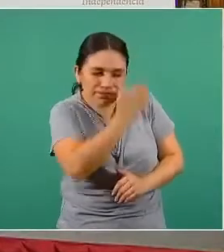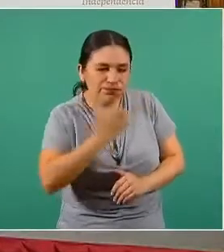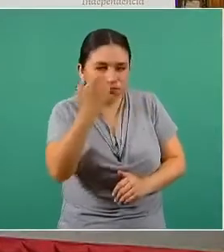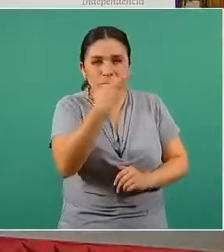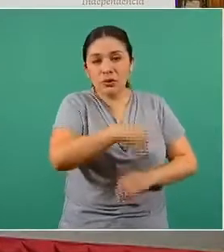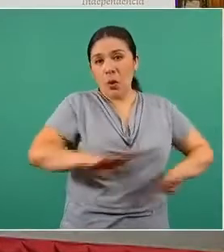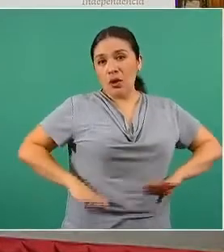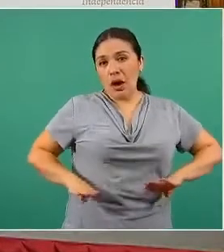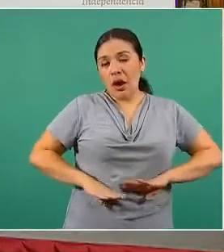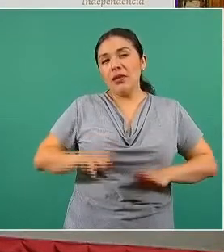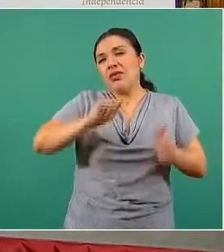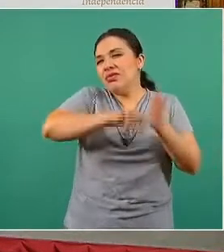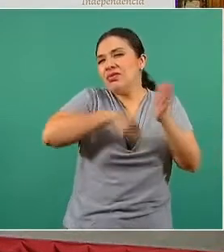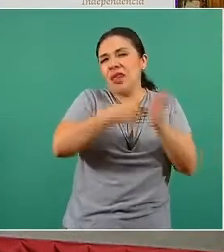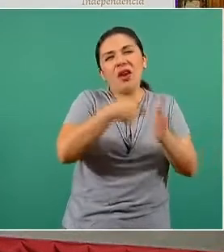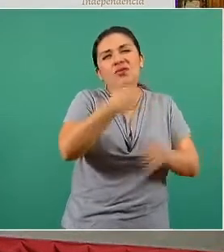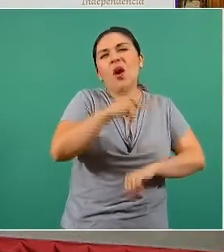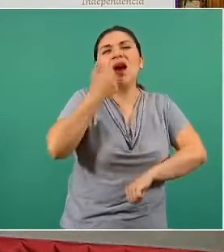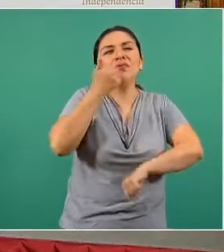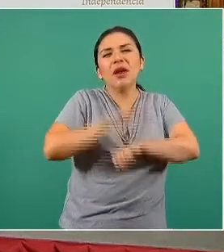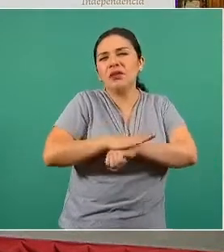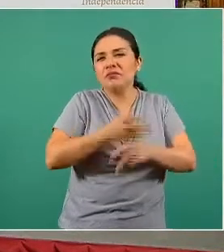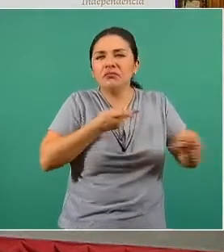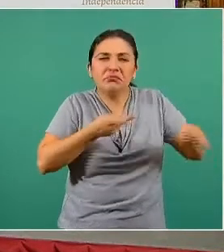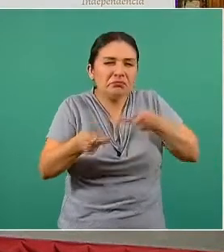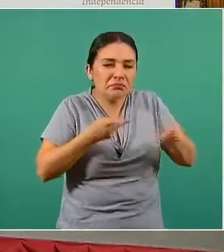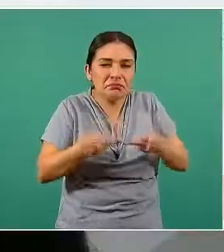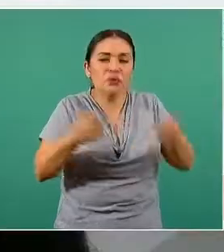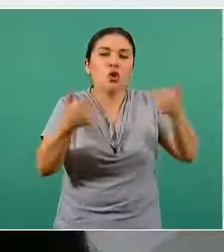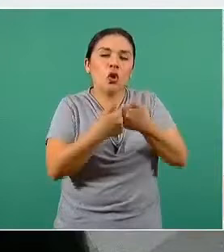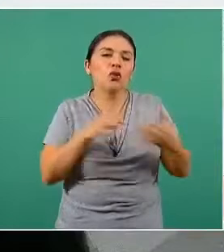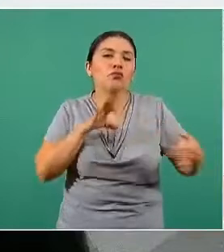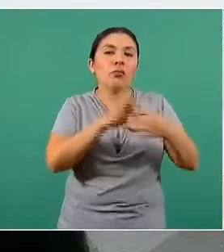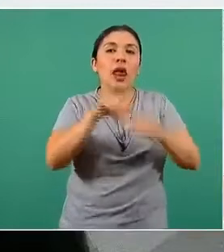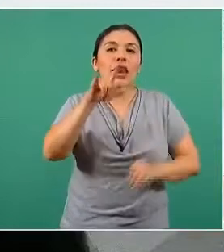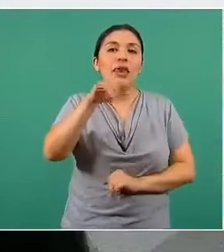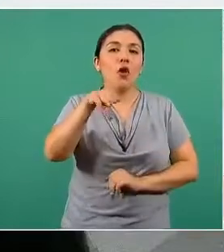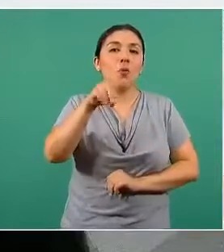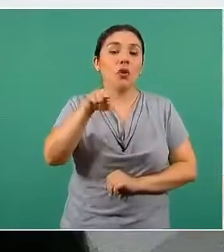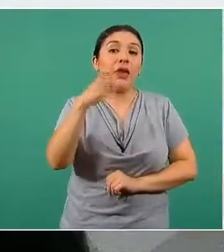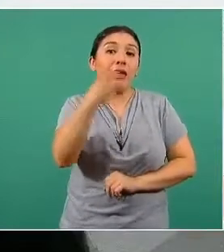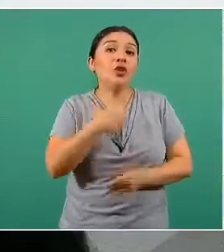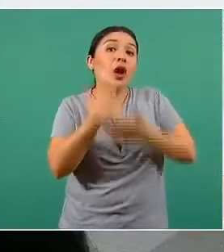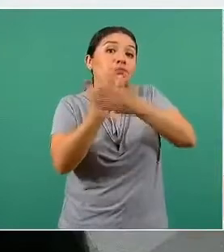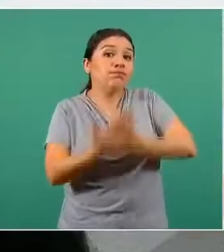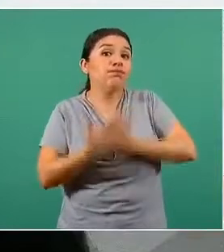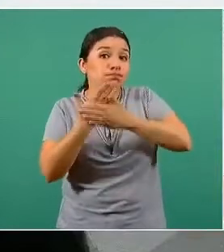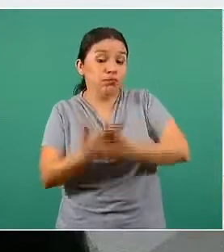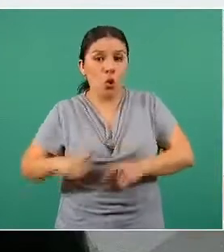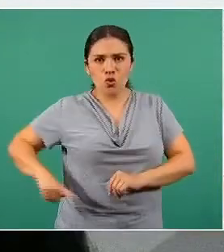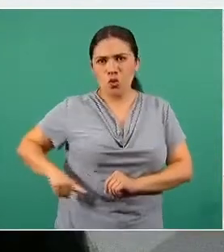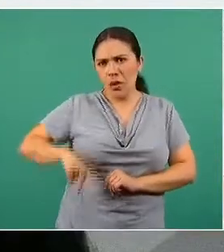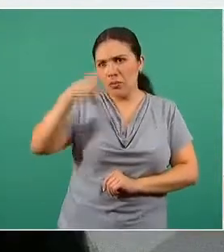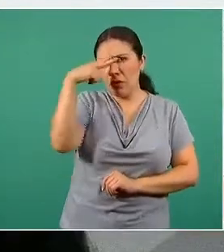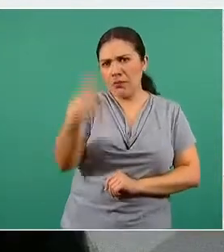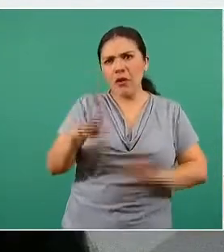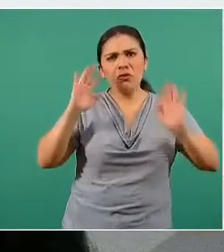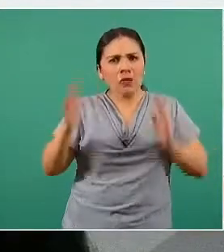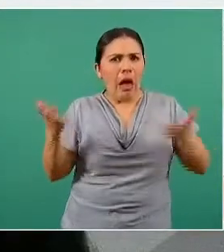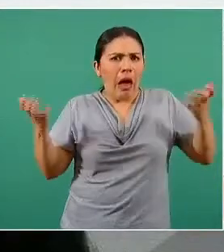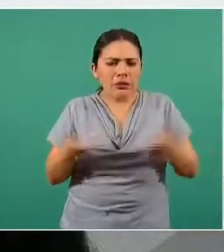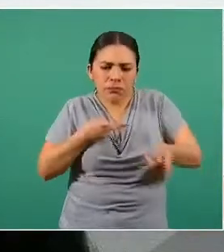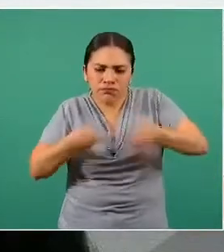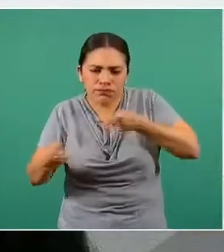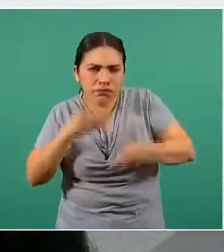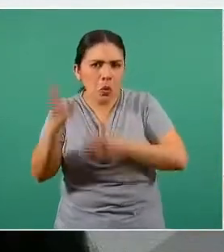de carácter técnico-administrativo con Liomont. A ellos son a quienes estamos esperando. El Gobierno de México ha hecho